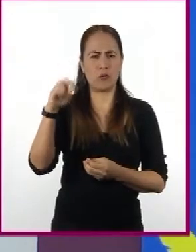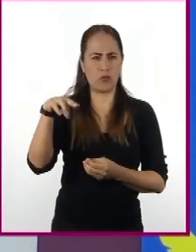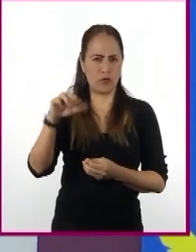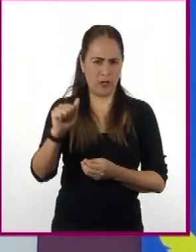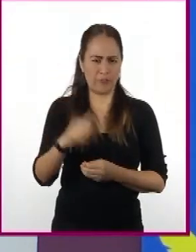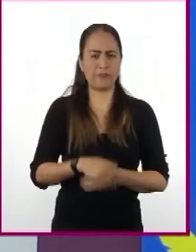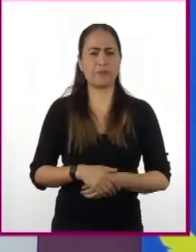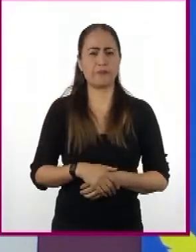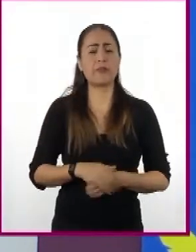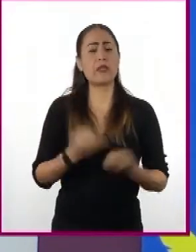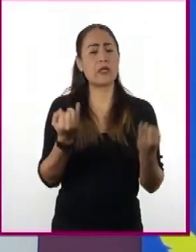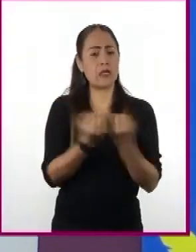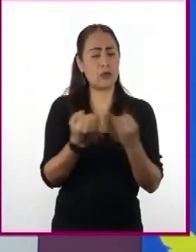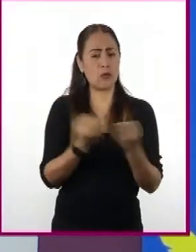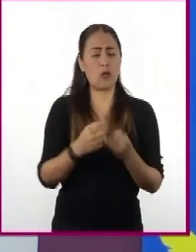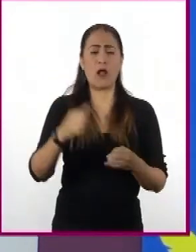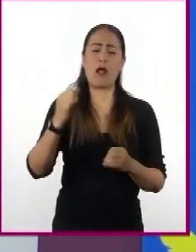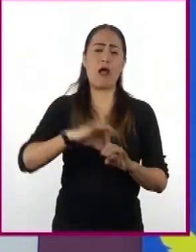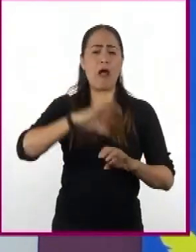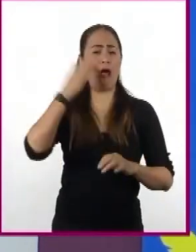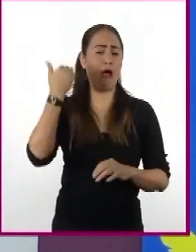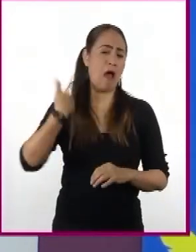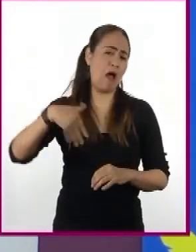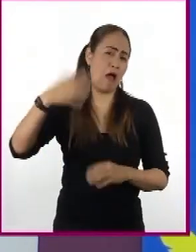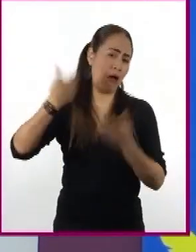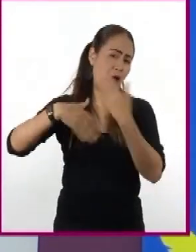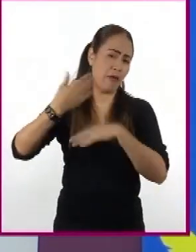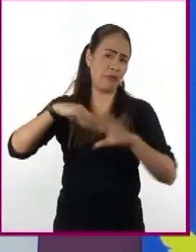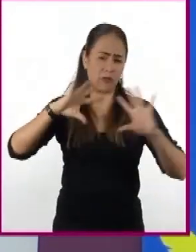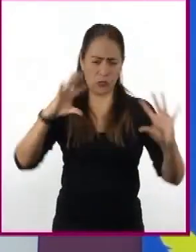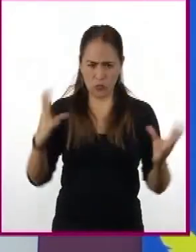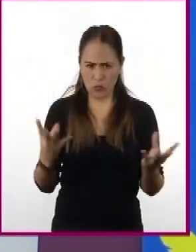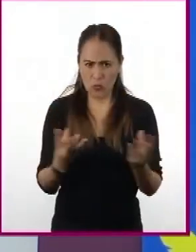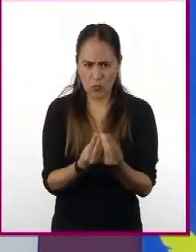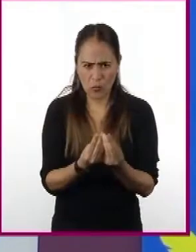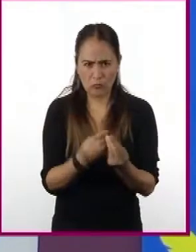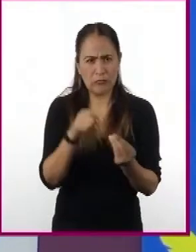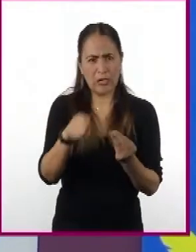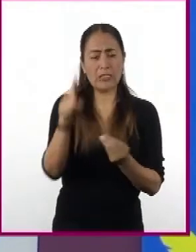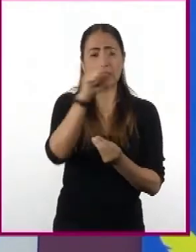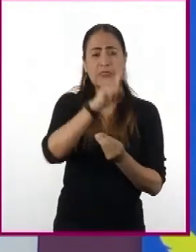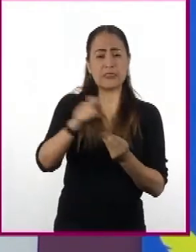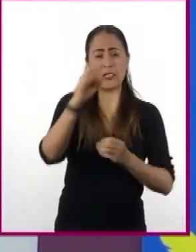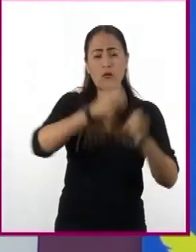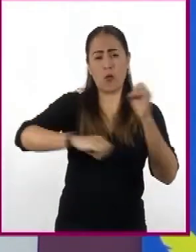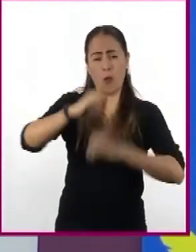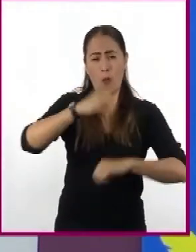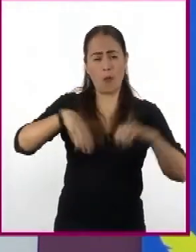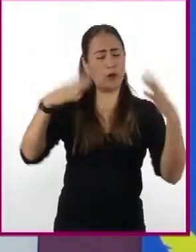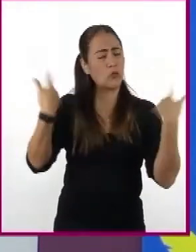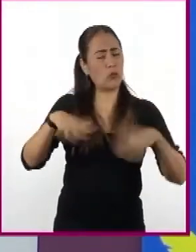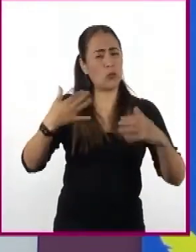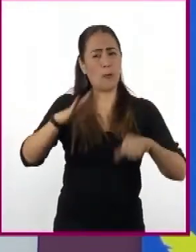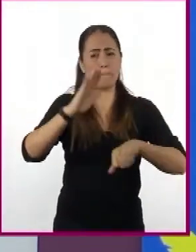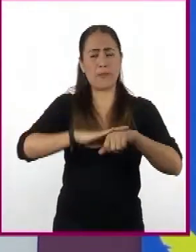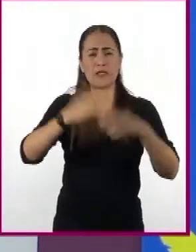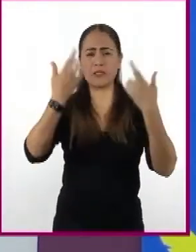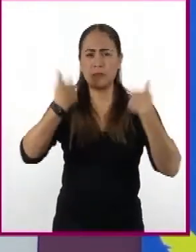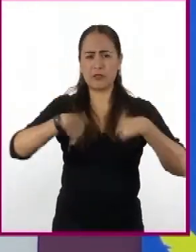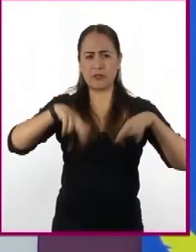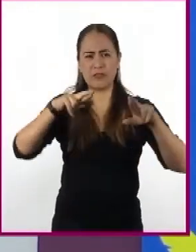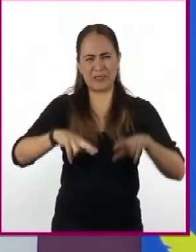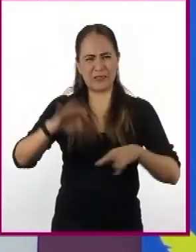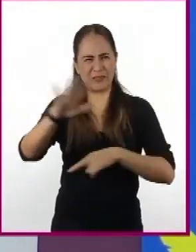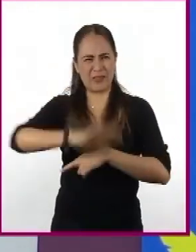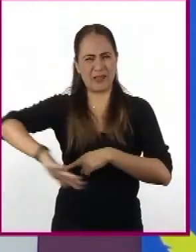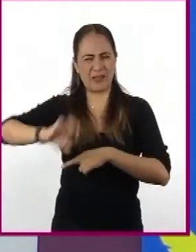Antología Mayor de la Literatura Europea, que recoge una selección de las 100 obras más representativas de la historia de la literatura